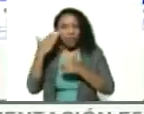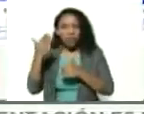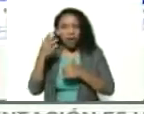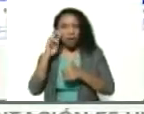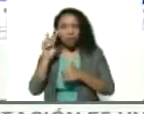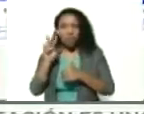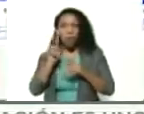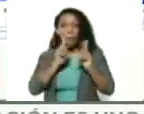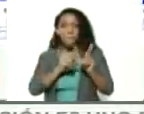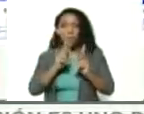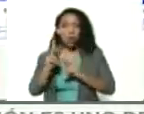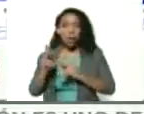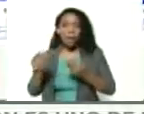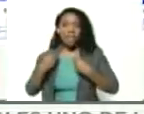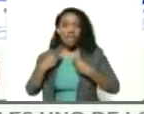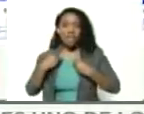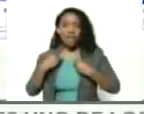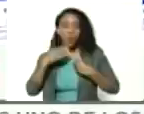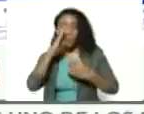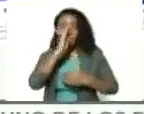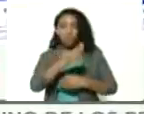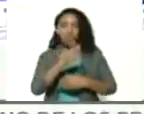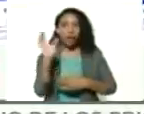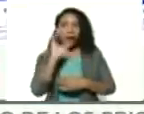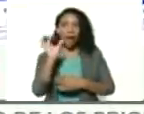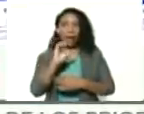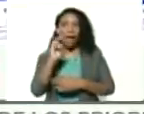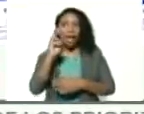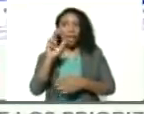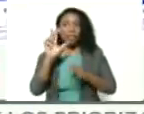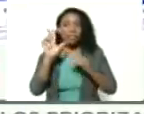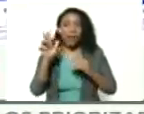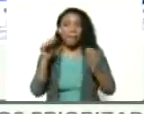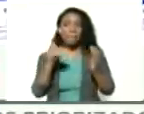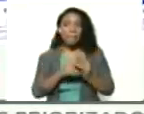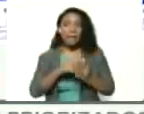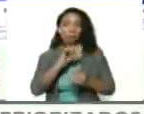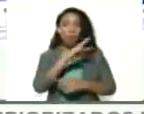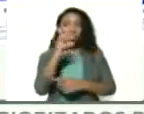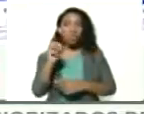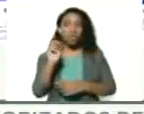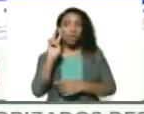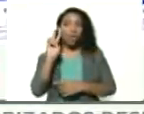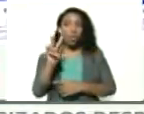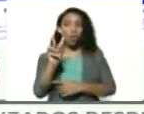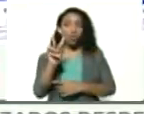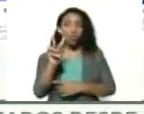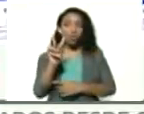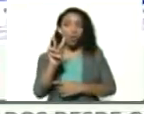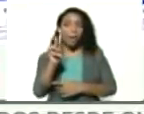en un programa en vivo y directo. Caracas, 3.402. Miranda,